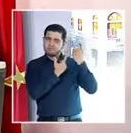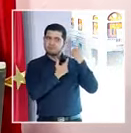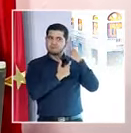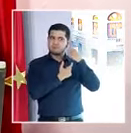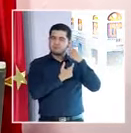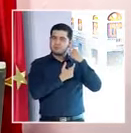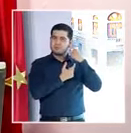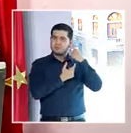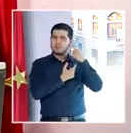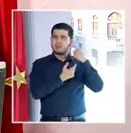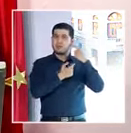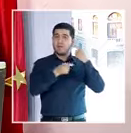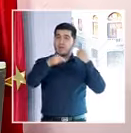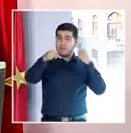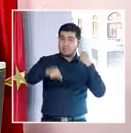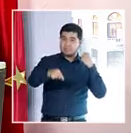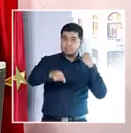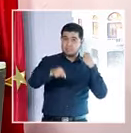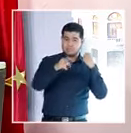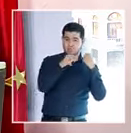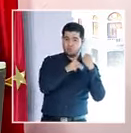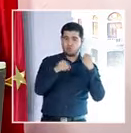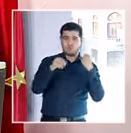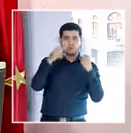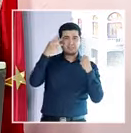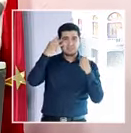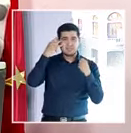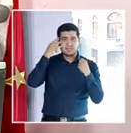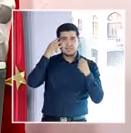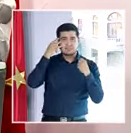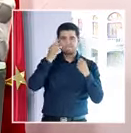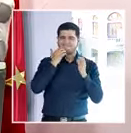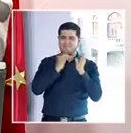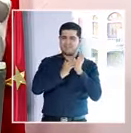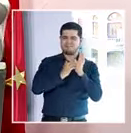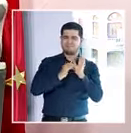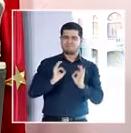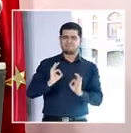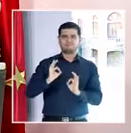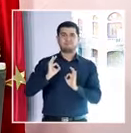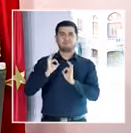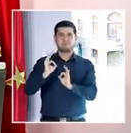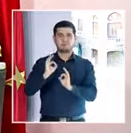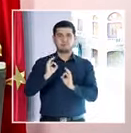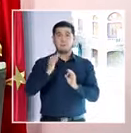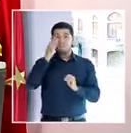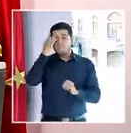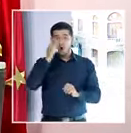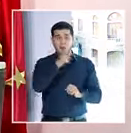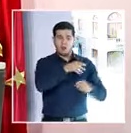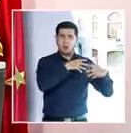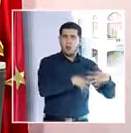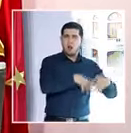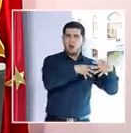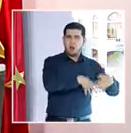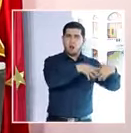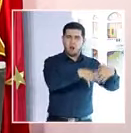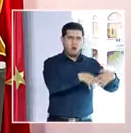ejemplo de diálogo y de concertación. Esas 290 solicitudes que